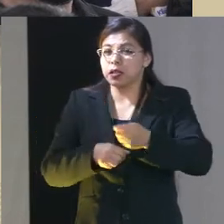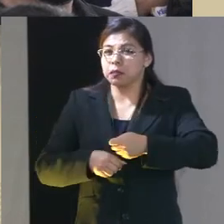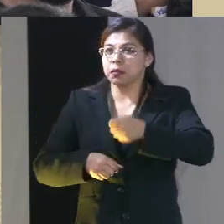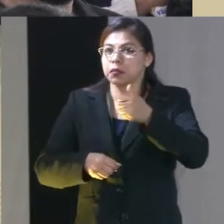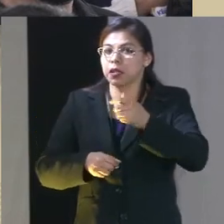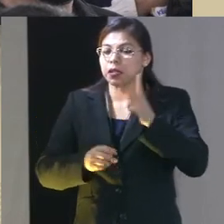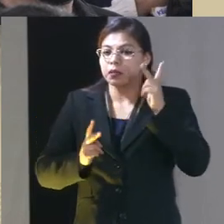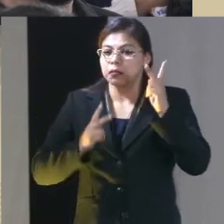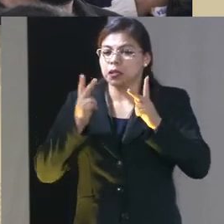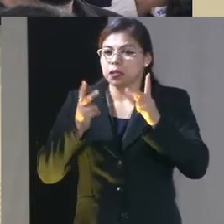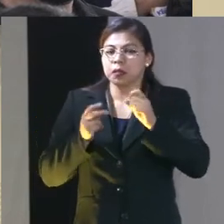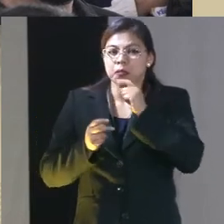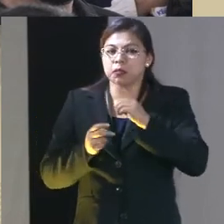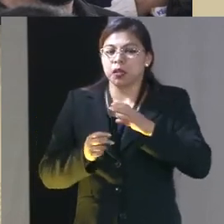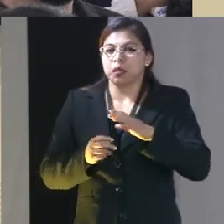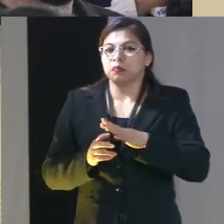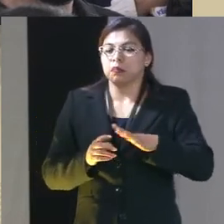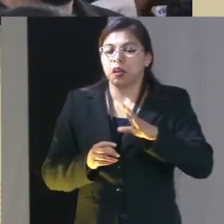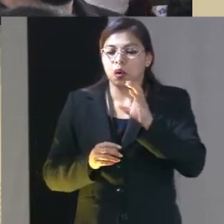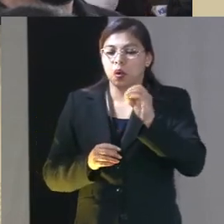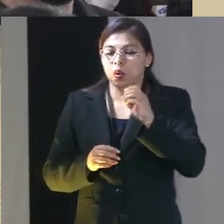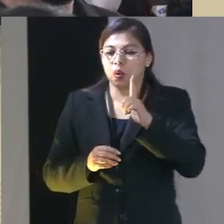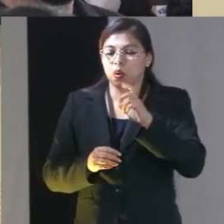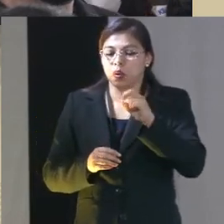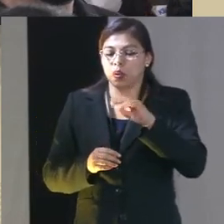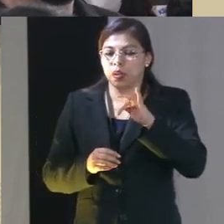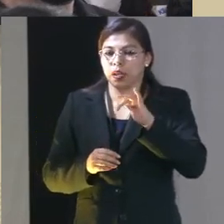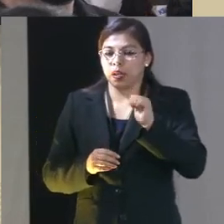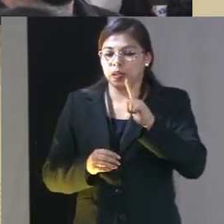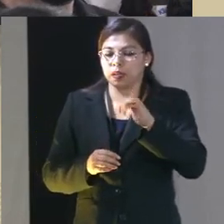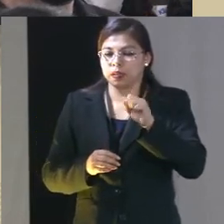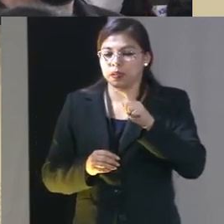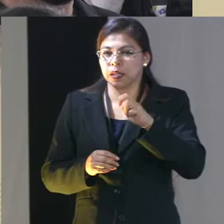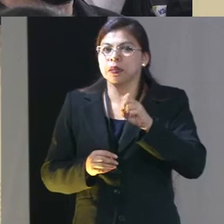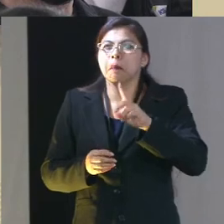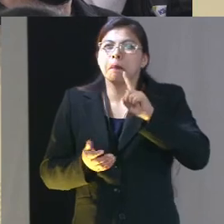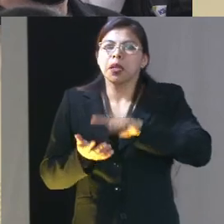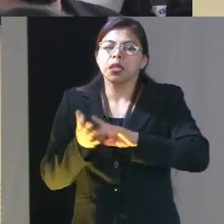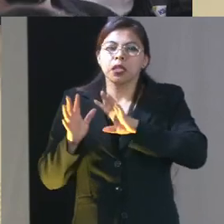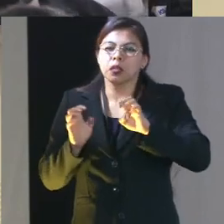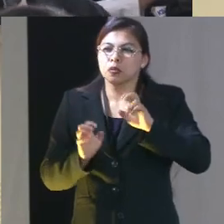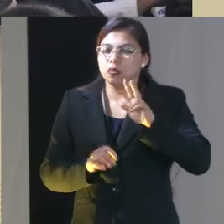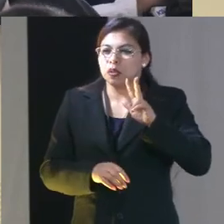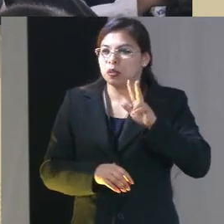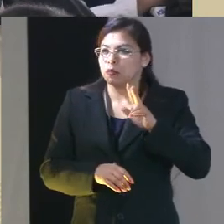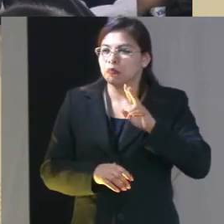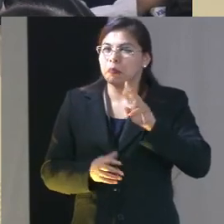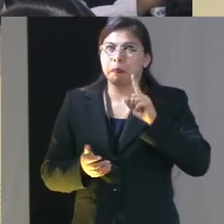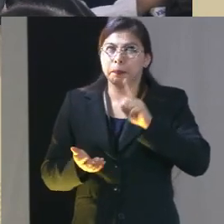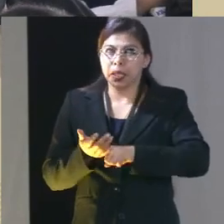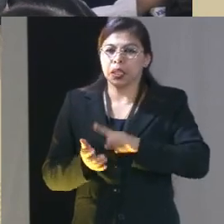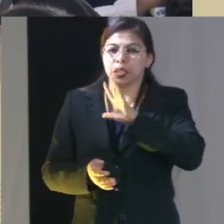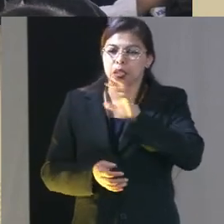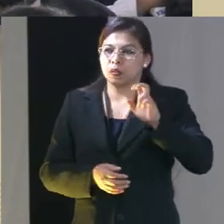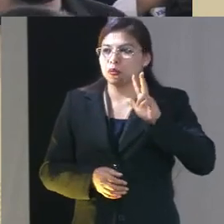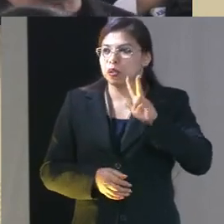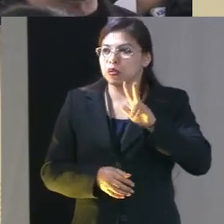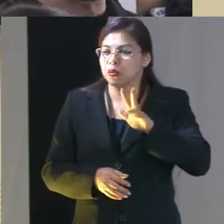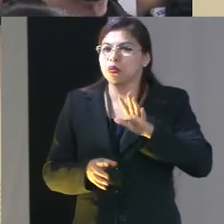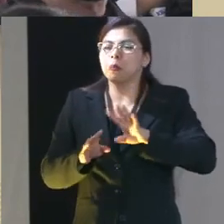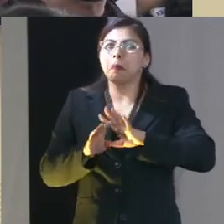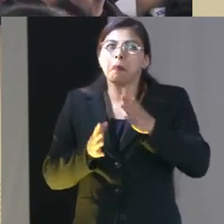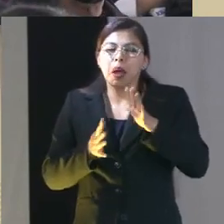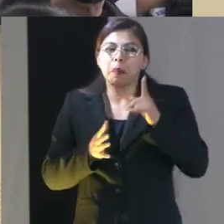visitas colonialistas, 1518, si se hubiera defendido con flotas semejantes a